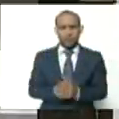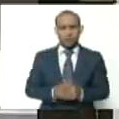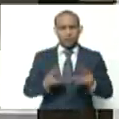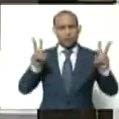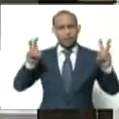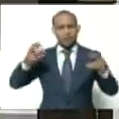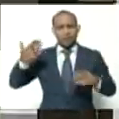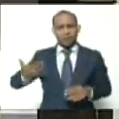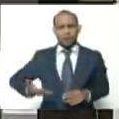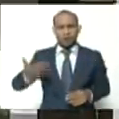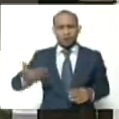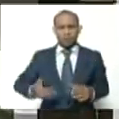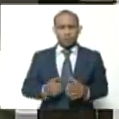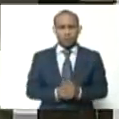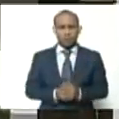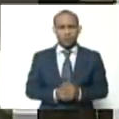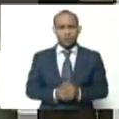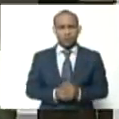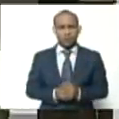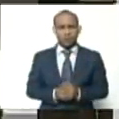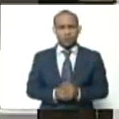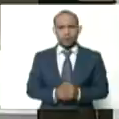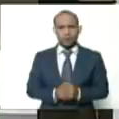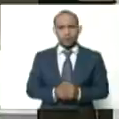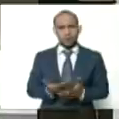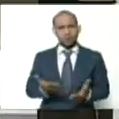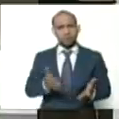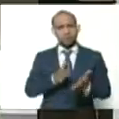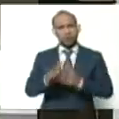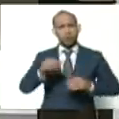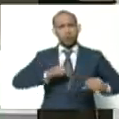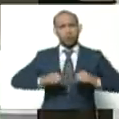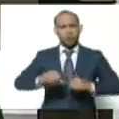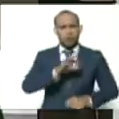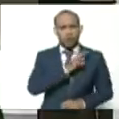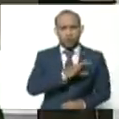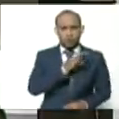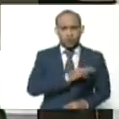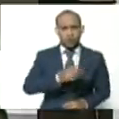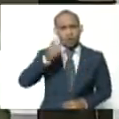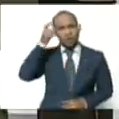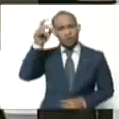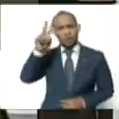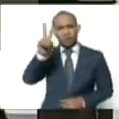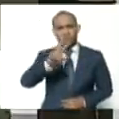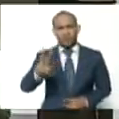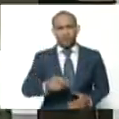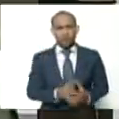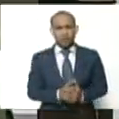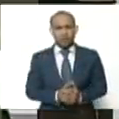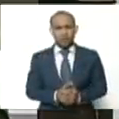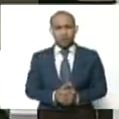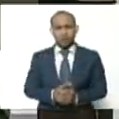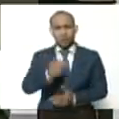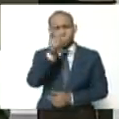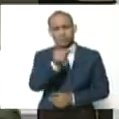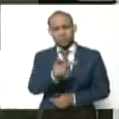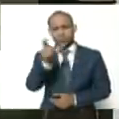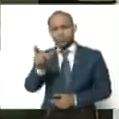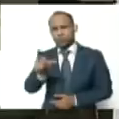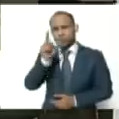temas principales que le interesan a los movimientos sociales, al pueblo de Venezuela, al ciudadano, a la